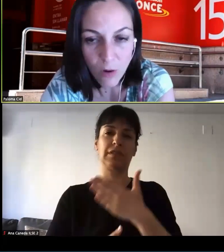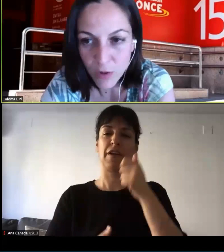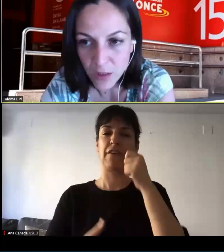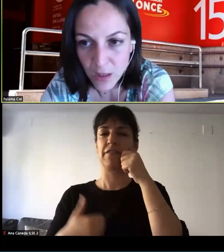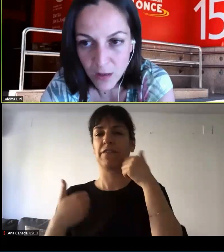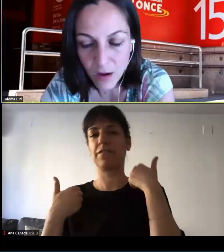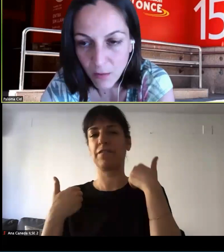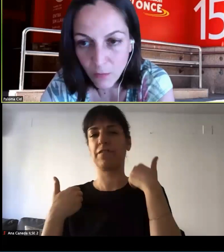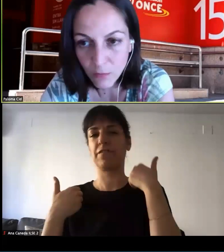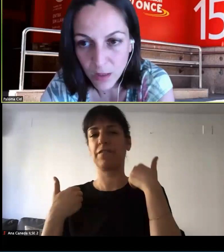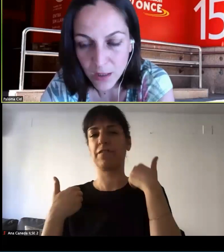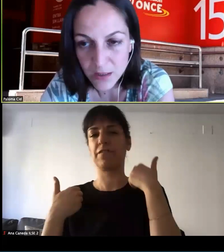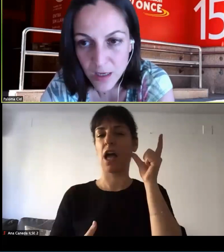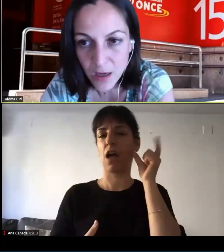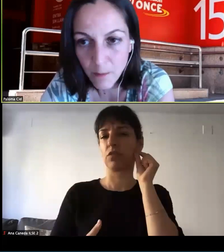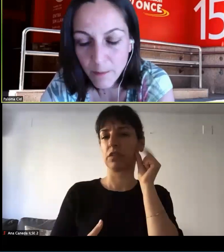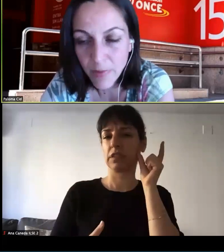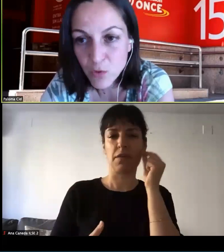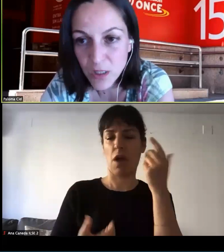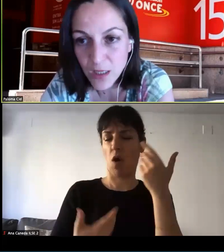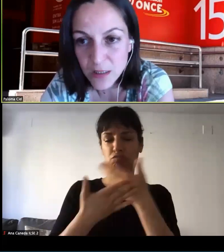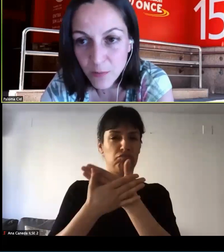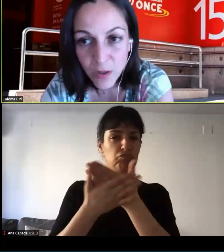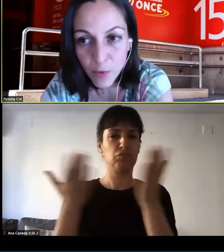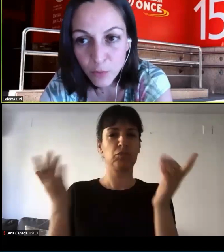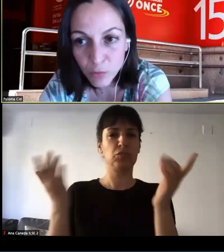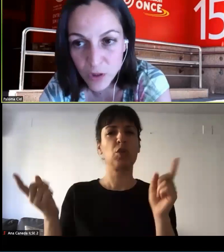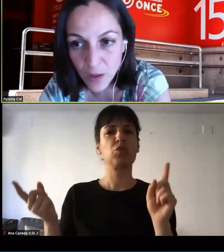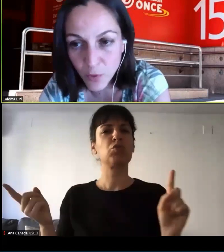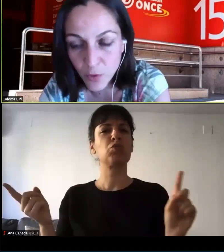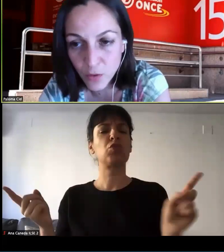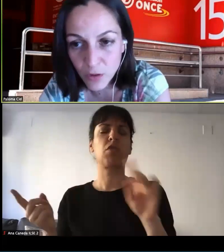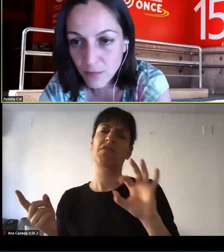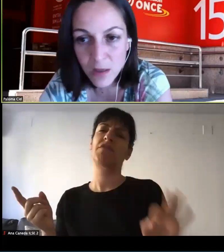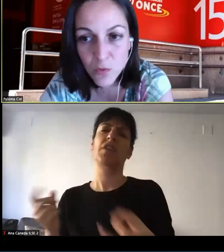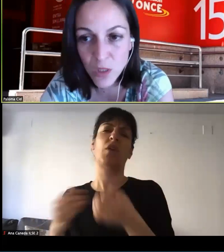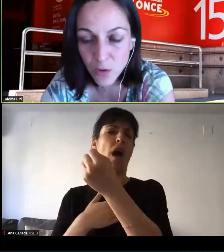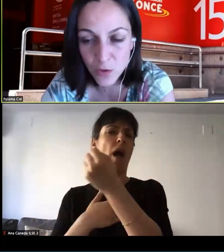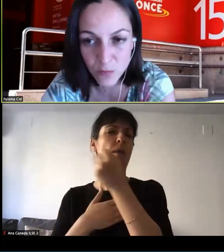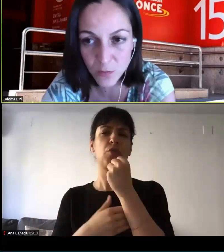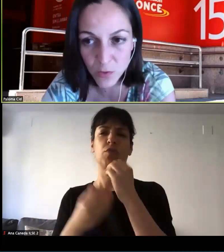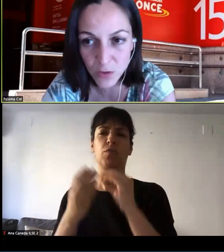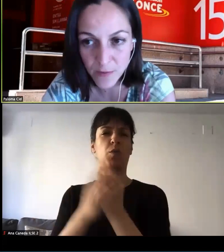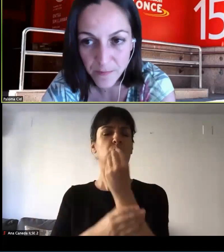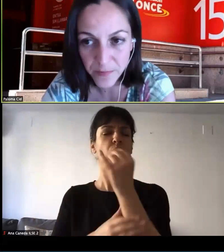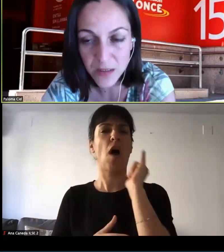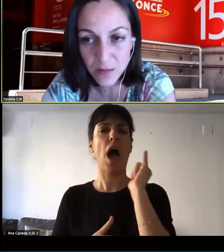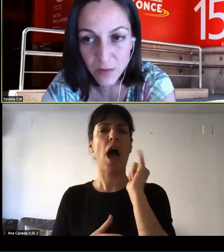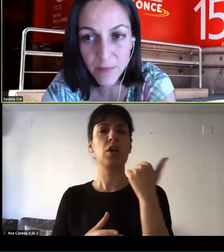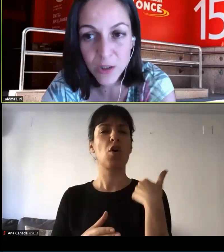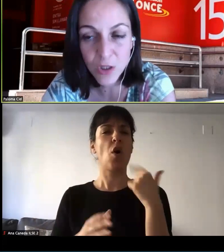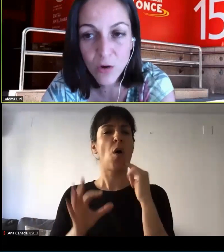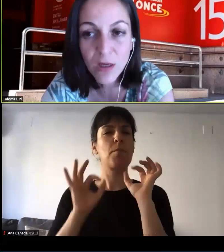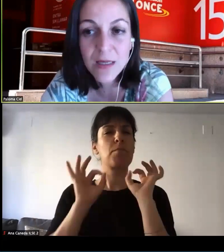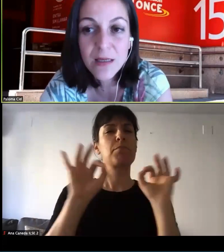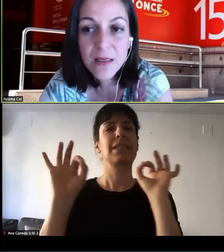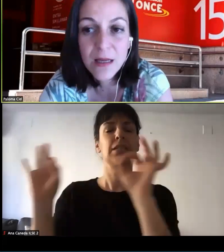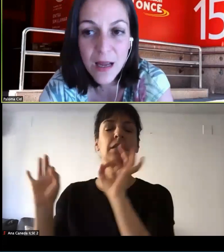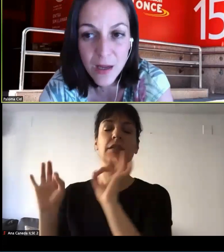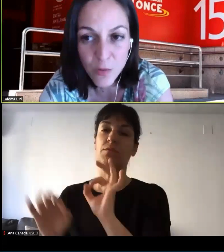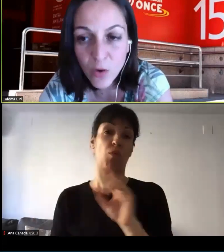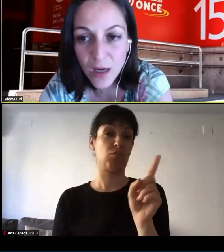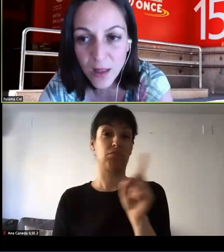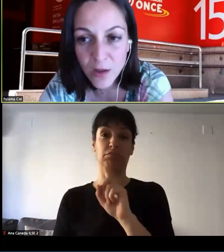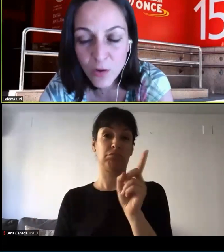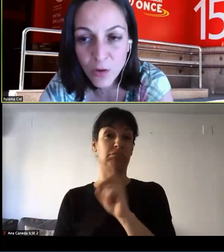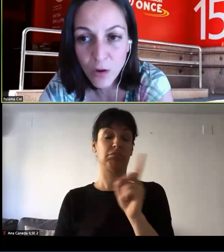o auditiva o la que sea van a usar siempre productos de apoyo ni van a usar los mismos. Simplemente os digo que hay